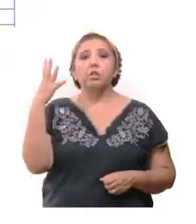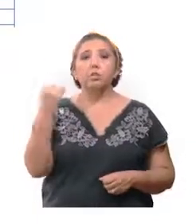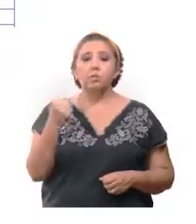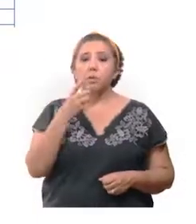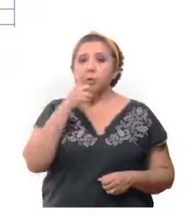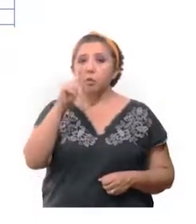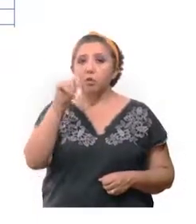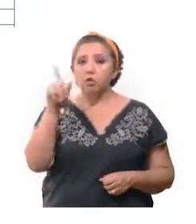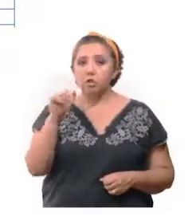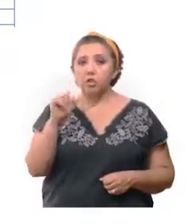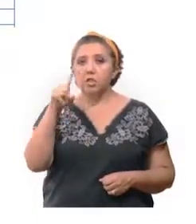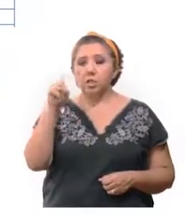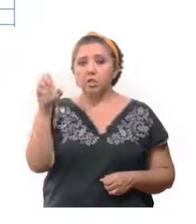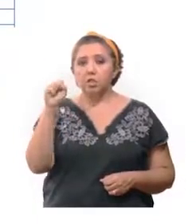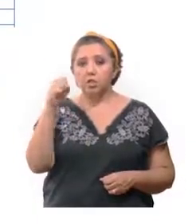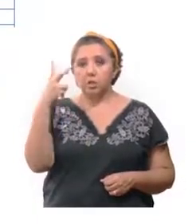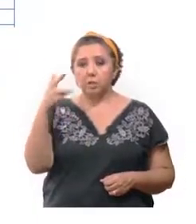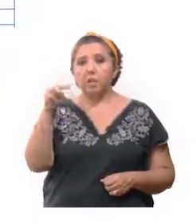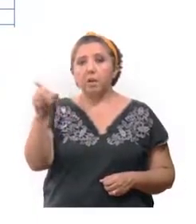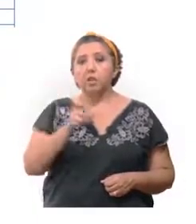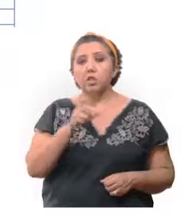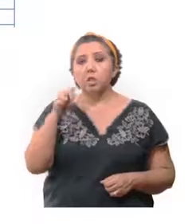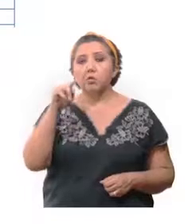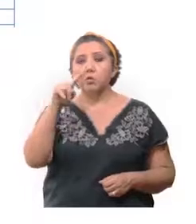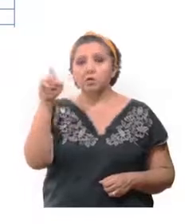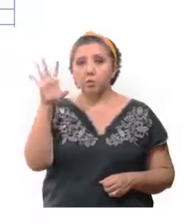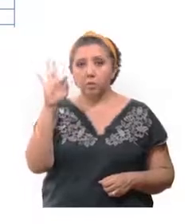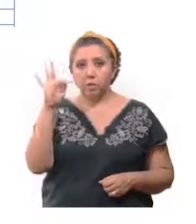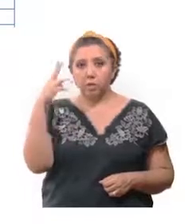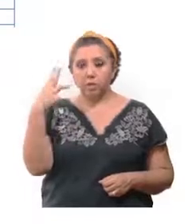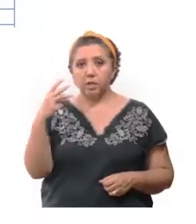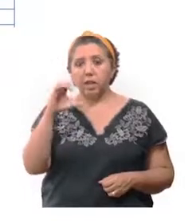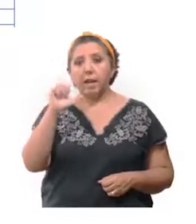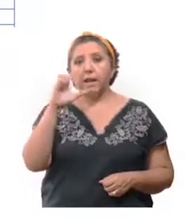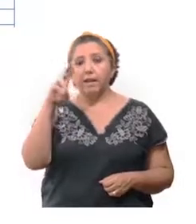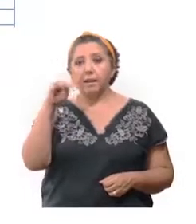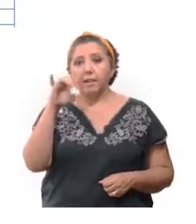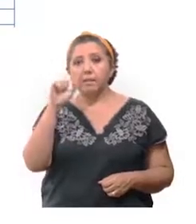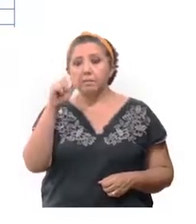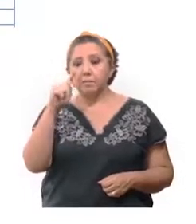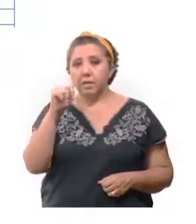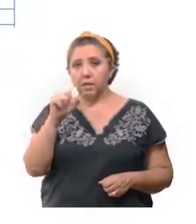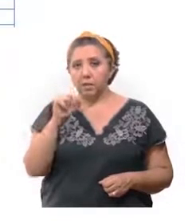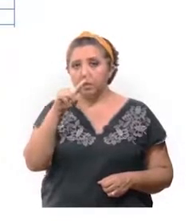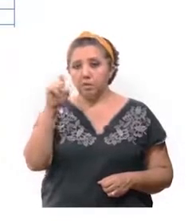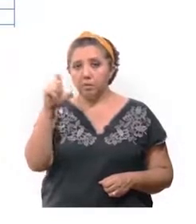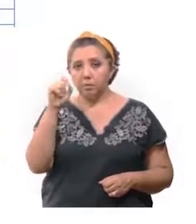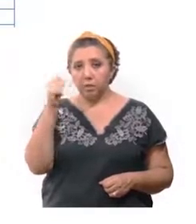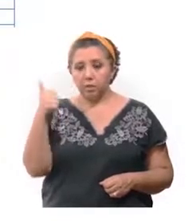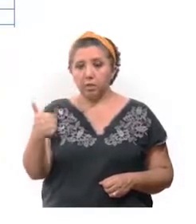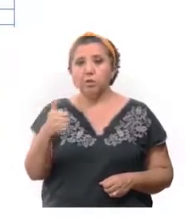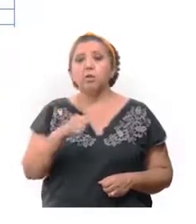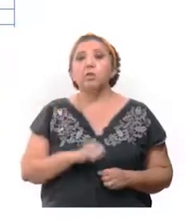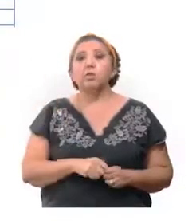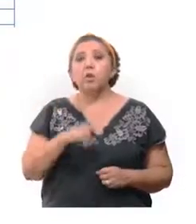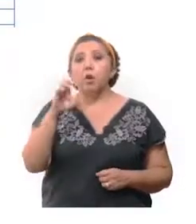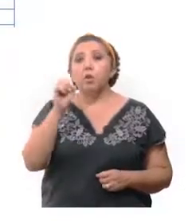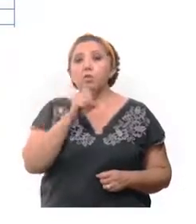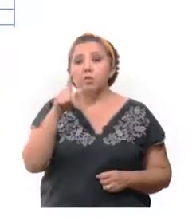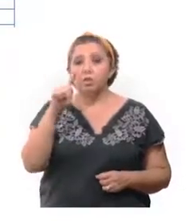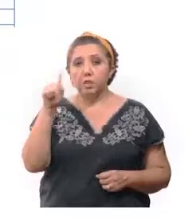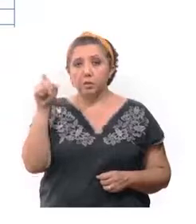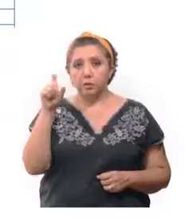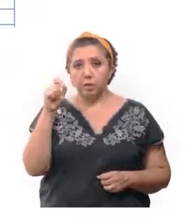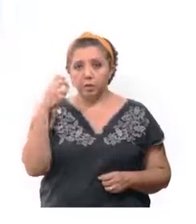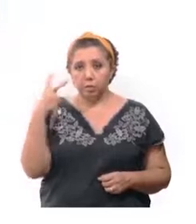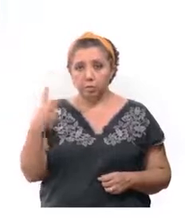Buxots 162, Maxcanú 143, Acanque y Espita con 126 y Oxcuscap con